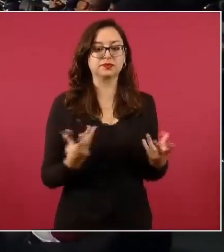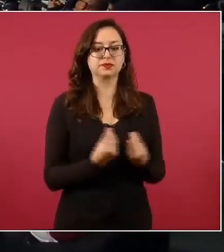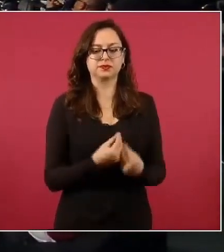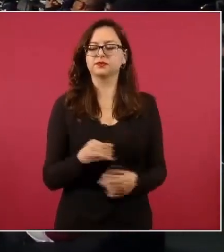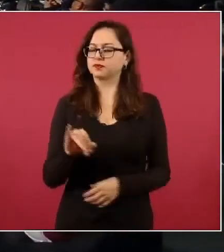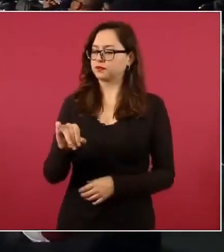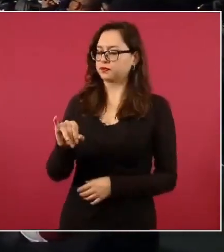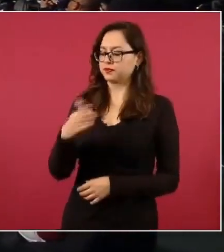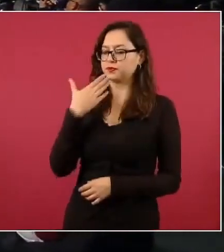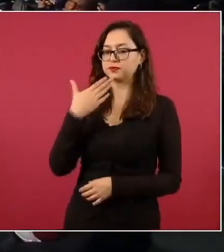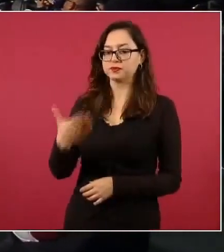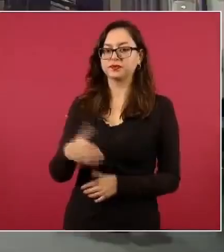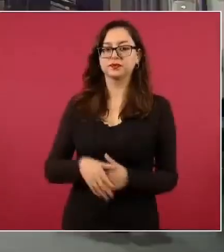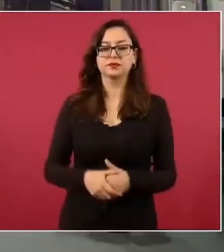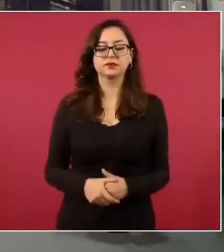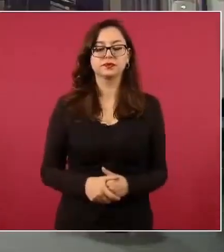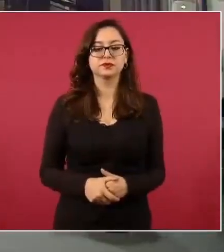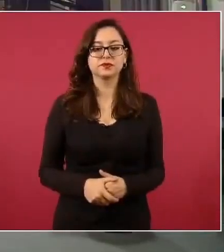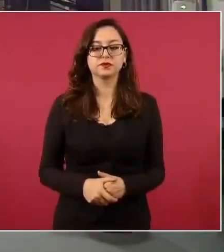Sí.